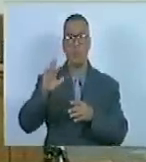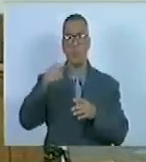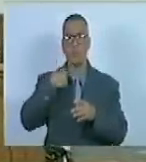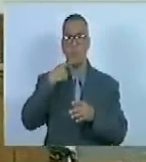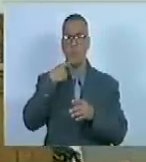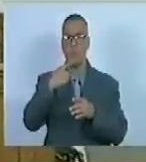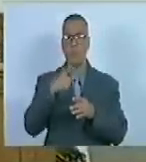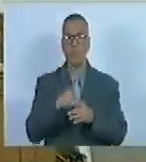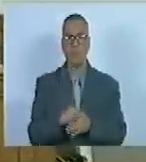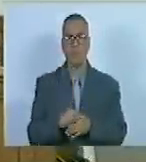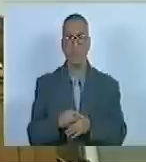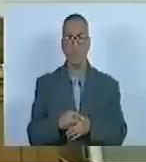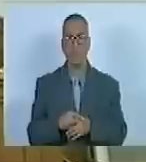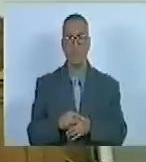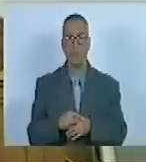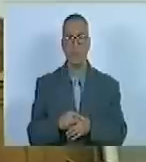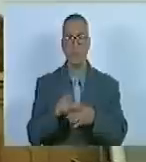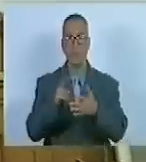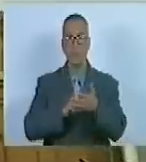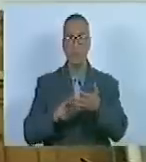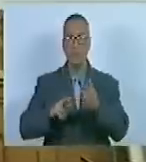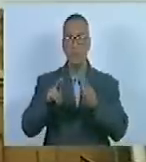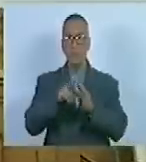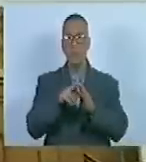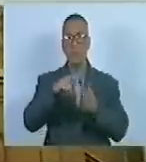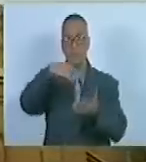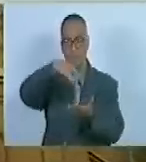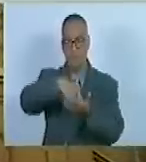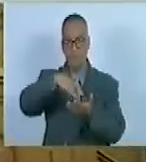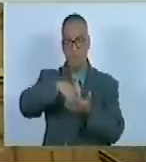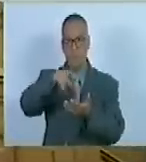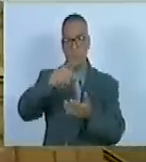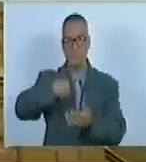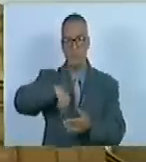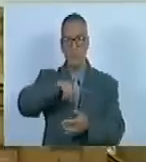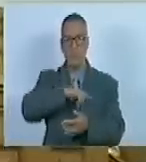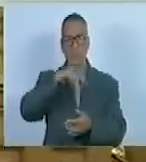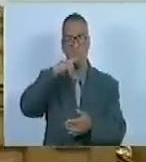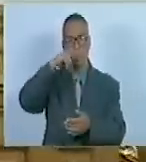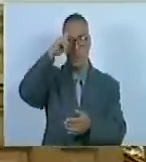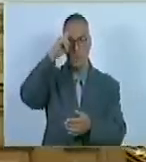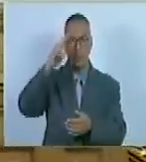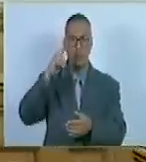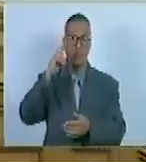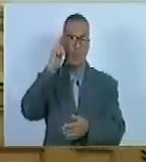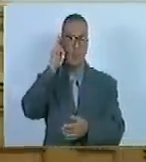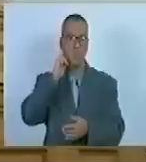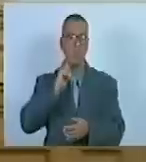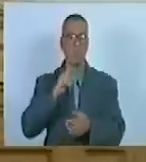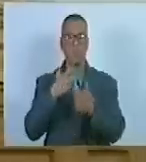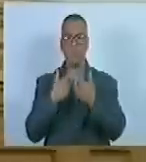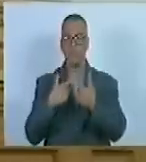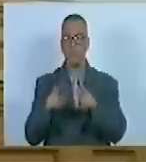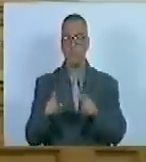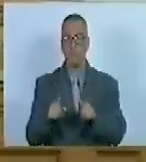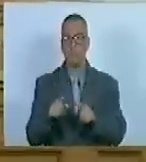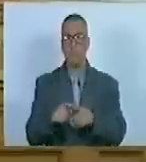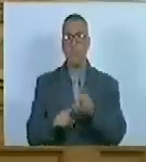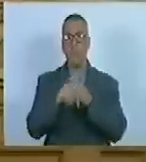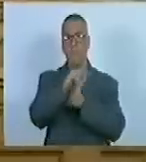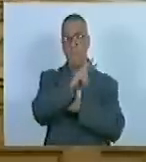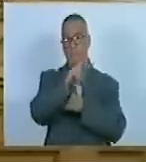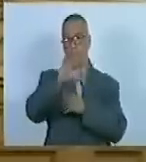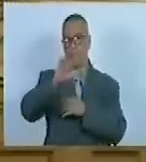reza el parte de Carabobo que nuestro padre el libertador el 25